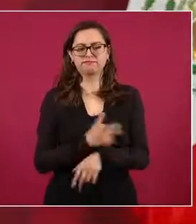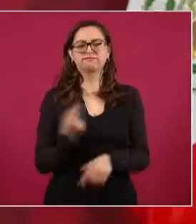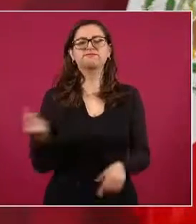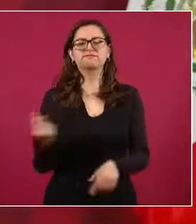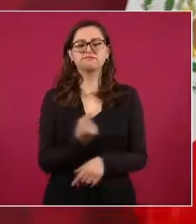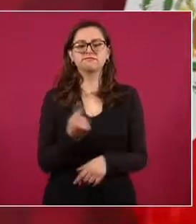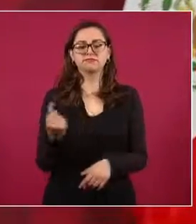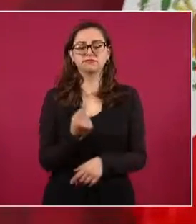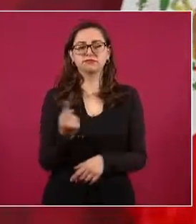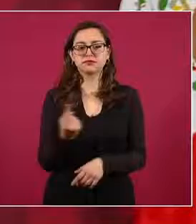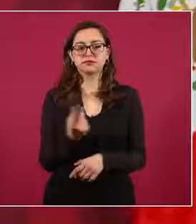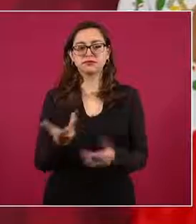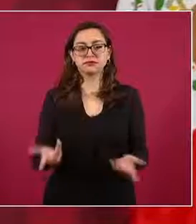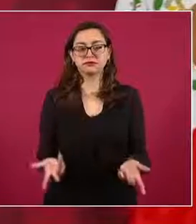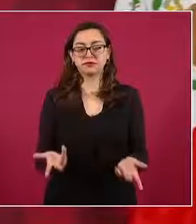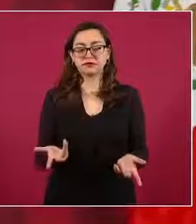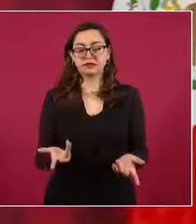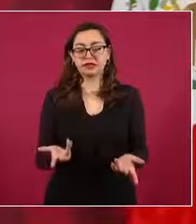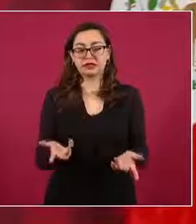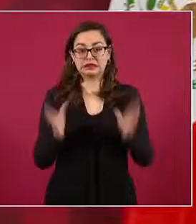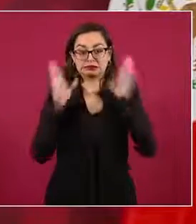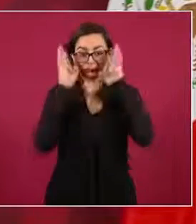el ser llamado conservador.